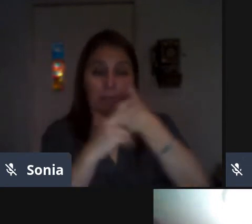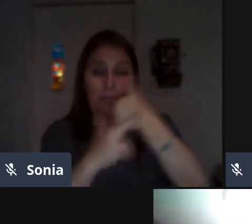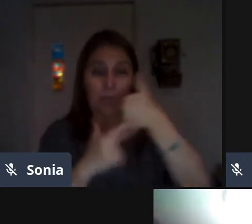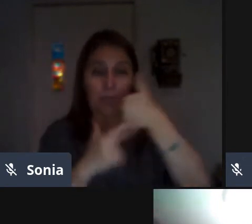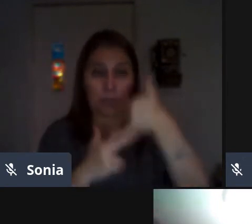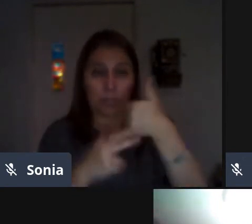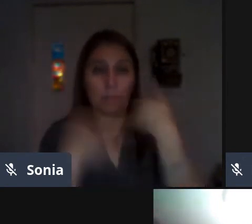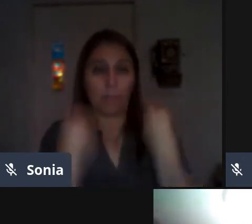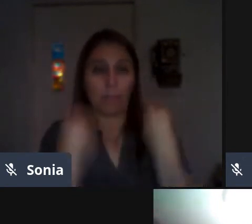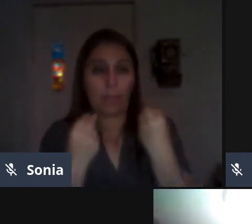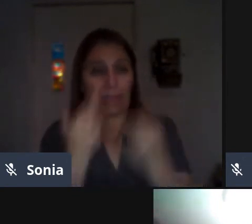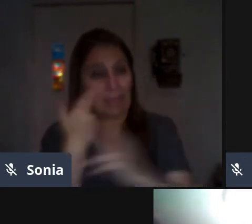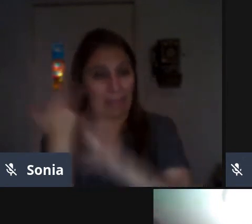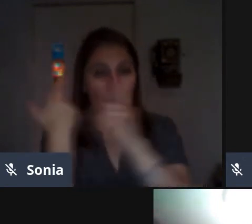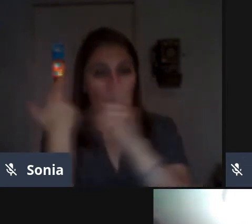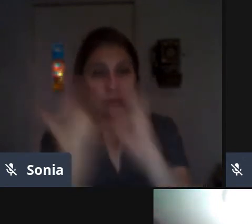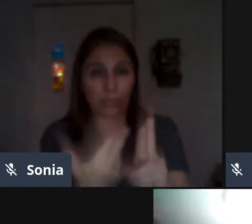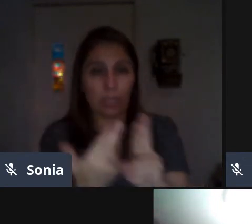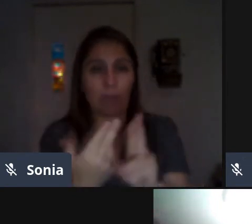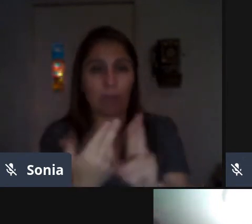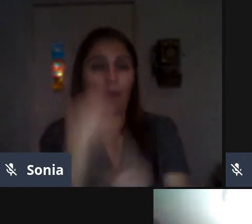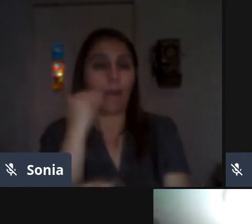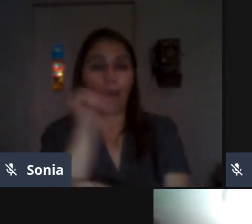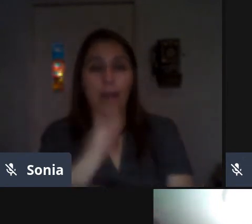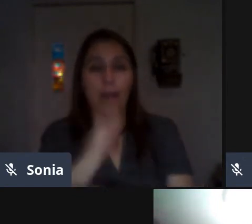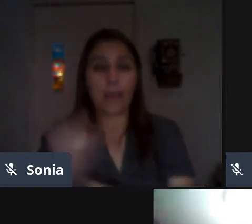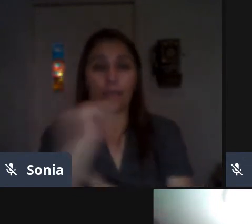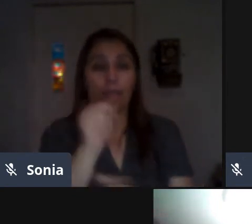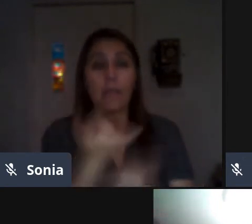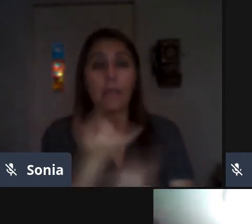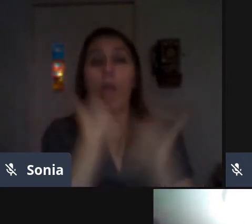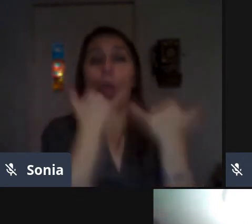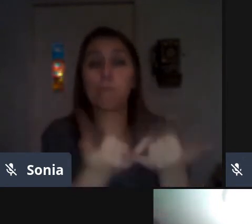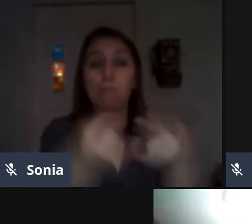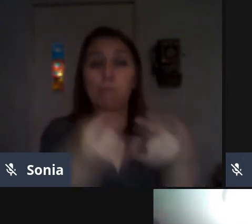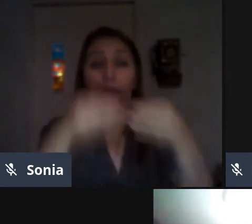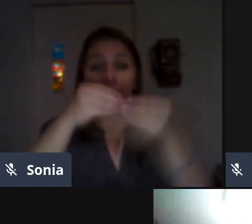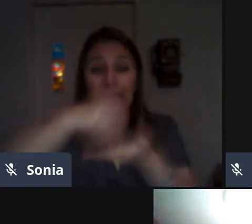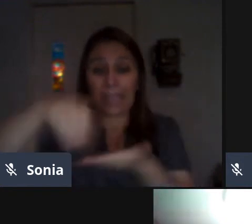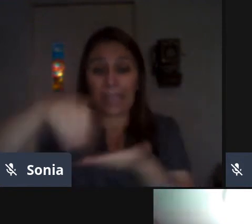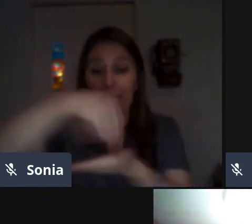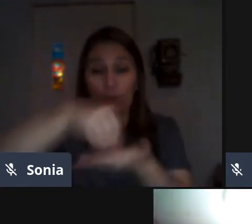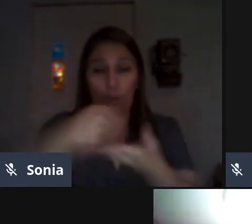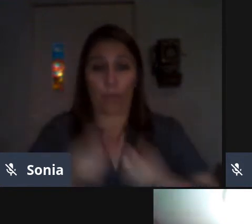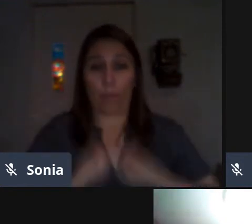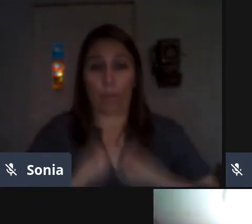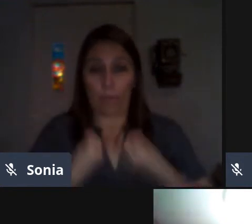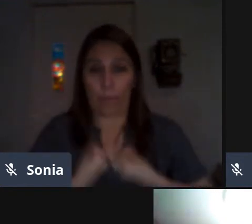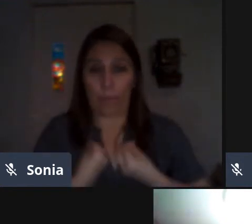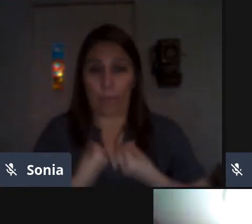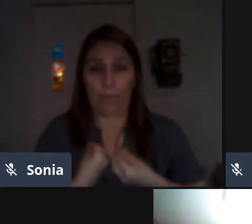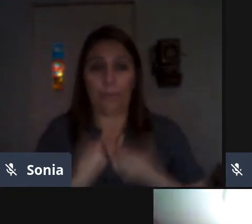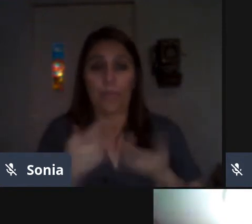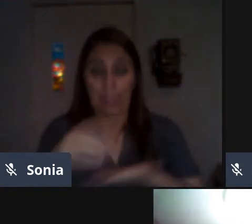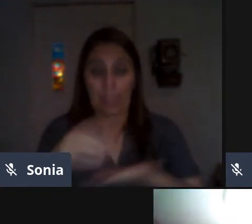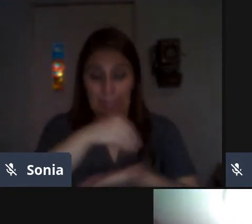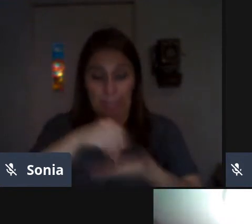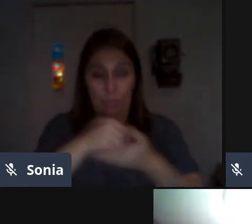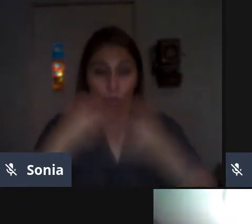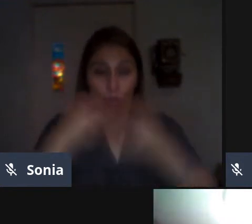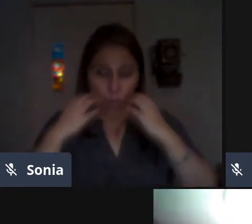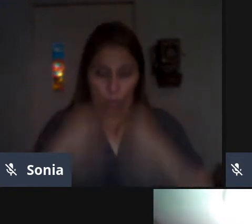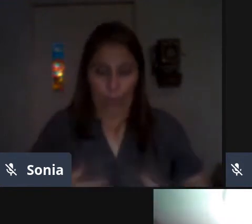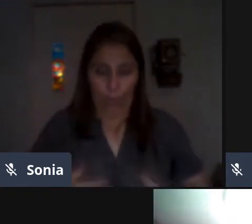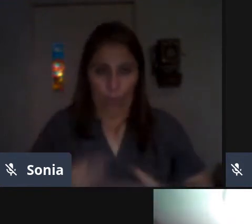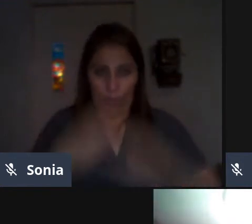en indicación precisamente de las mujeres que habitan los territorios no partiendo desde ese territorio cuerpo partiendo desde ese